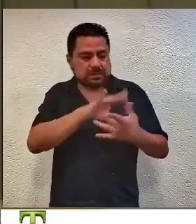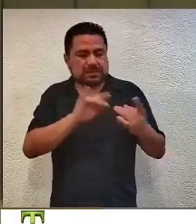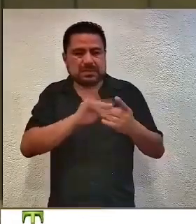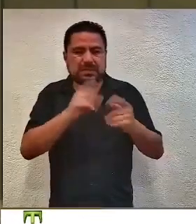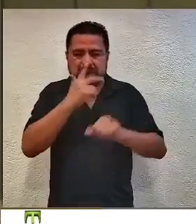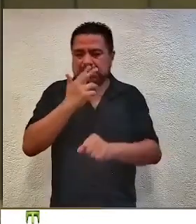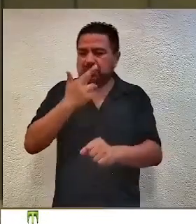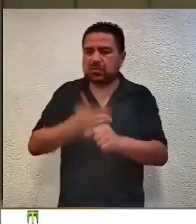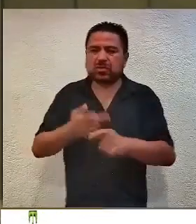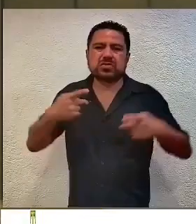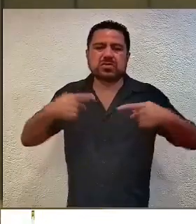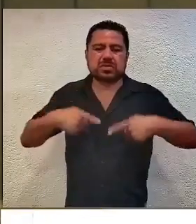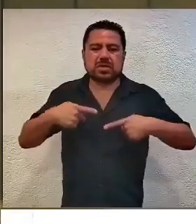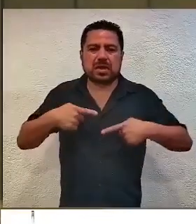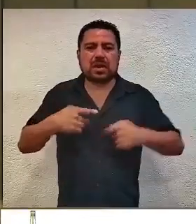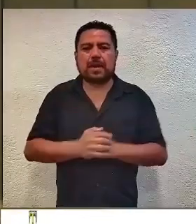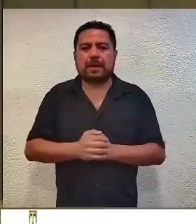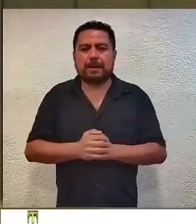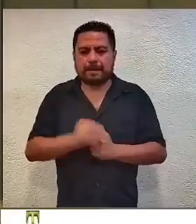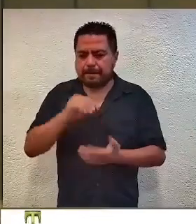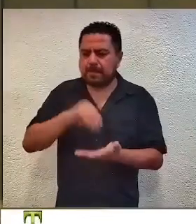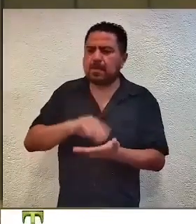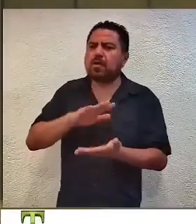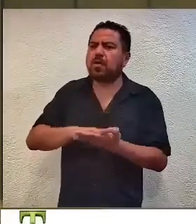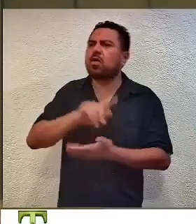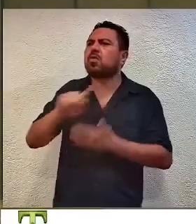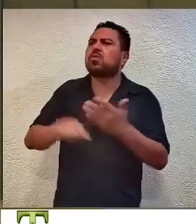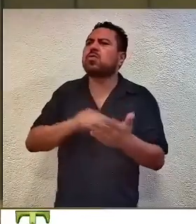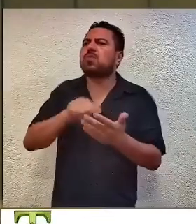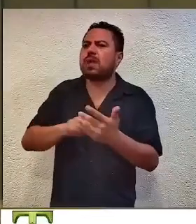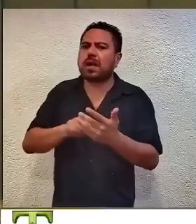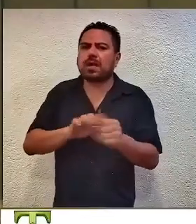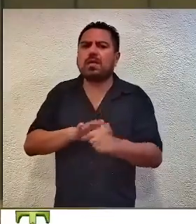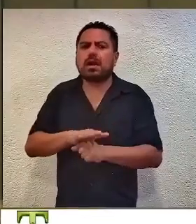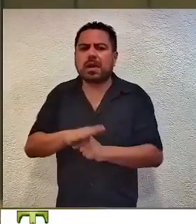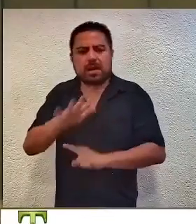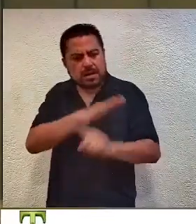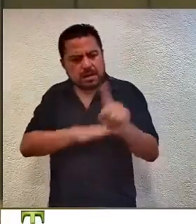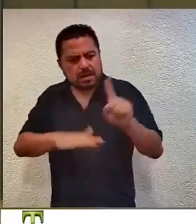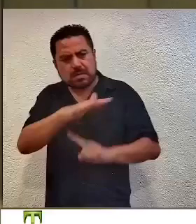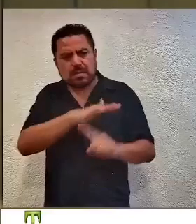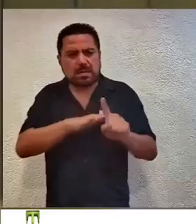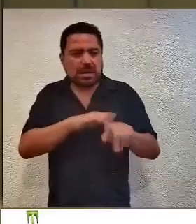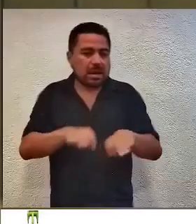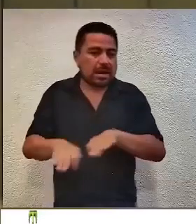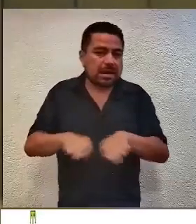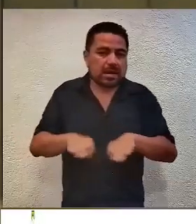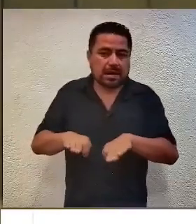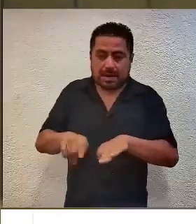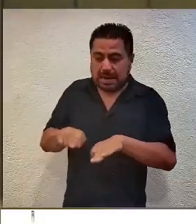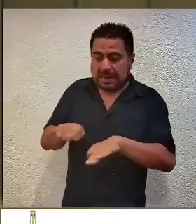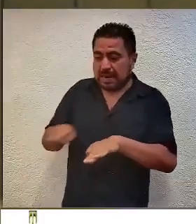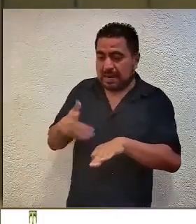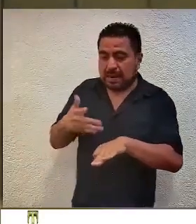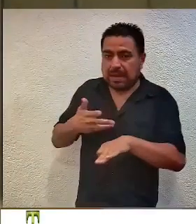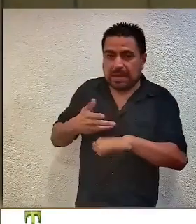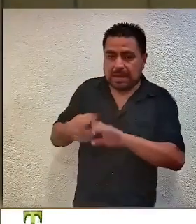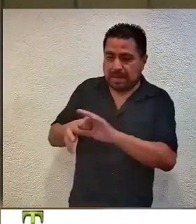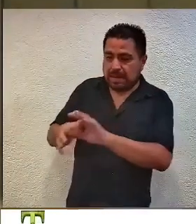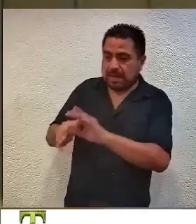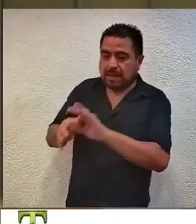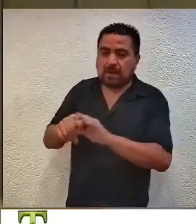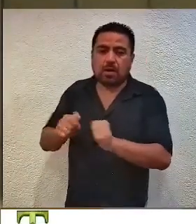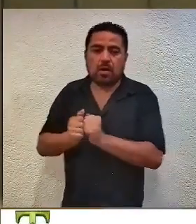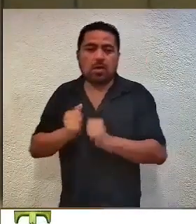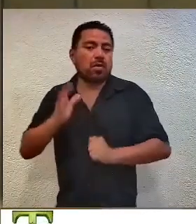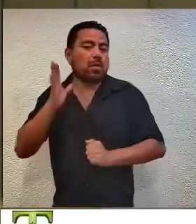actora, los hechos acontecieron en el contexto de la relación laboral que tiene pactada con el